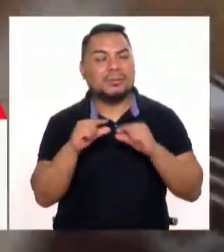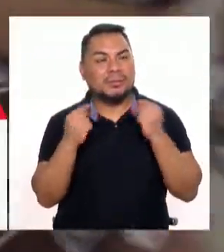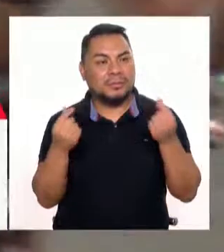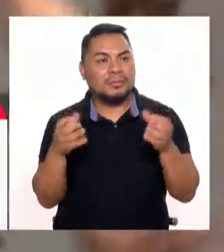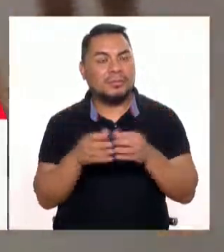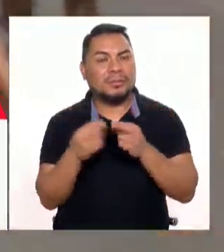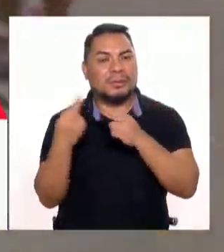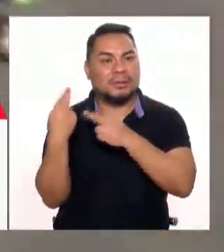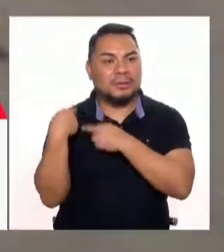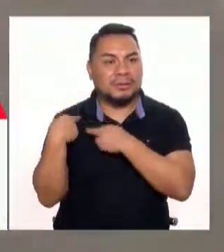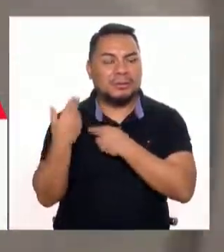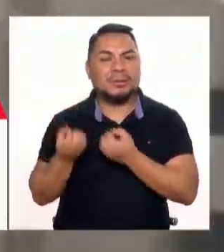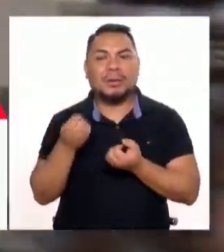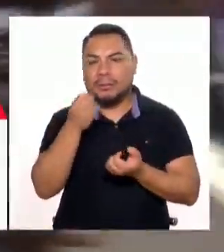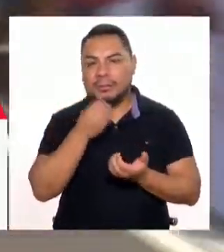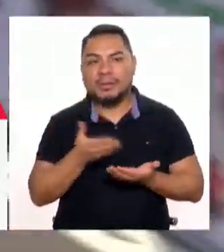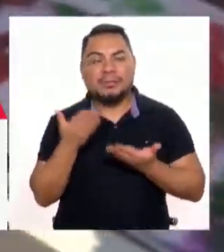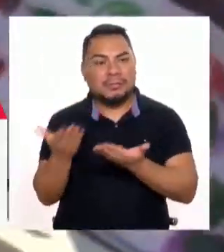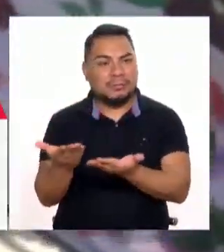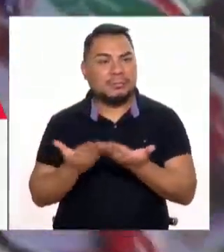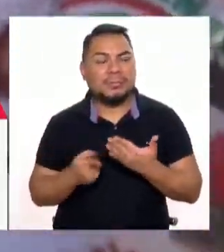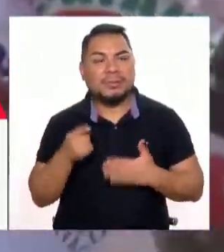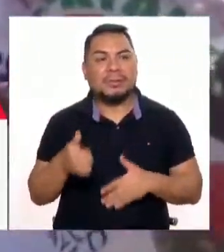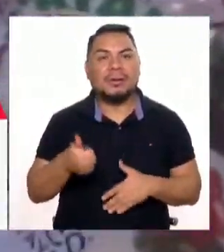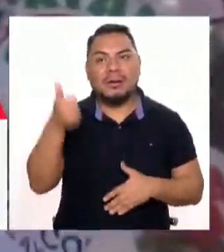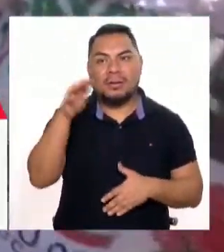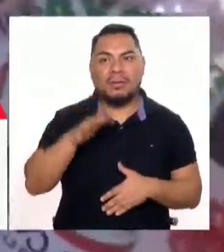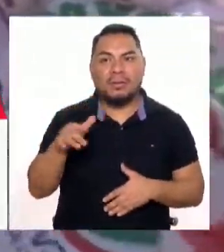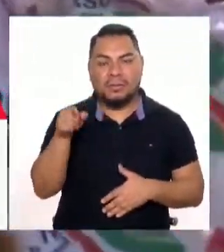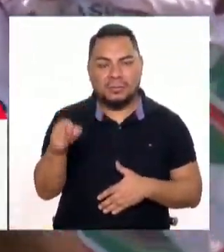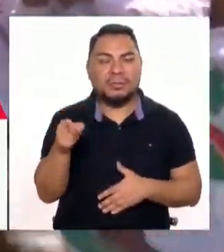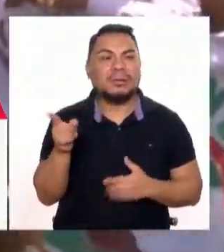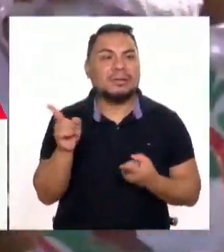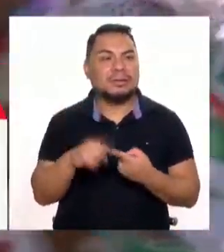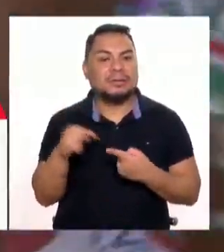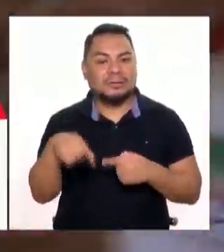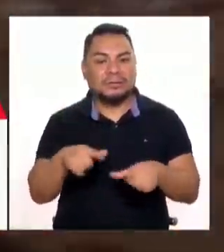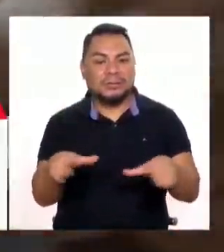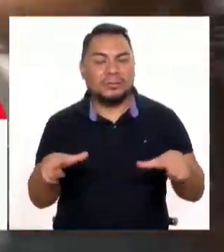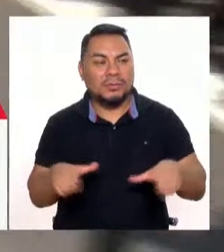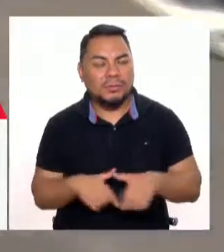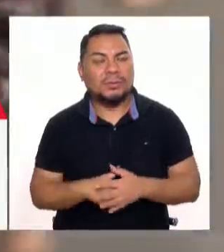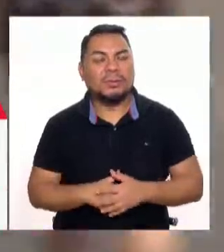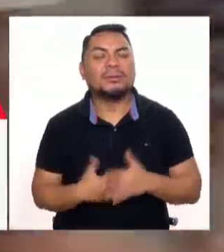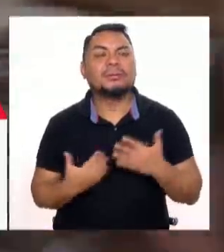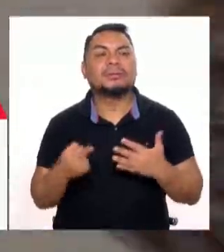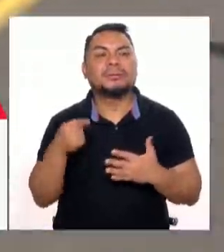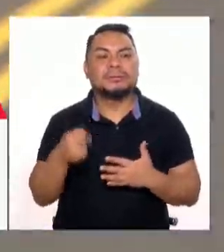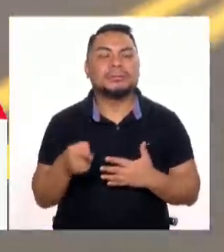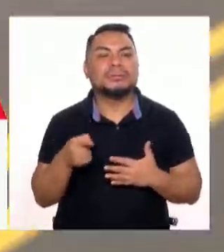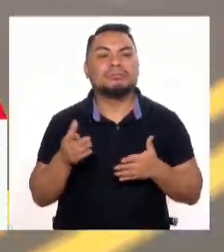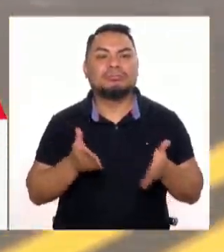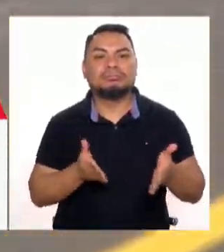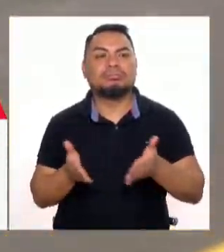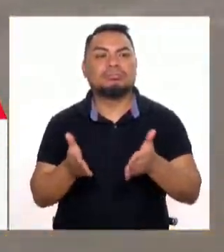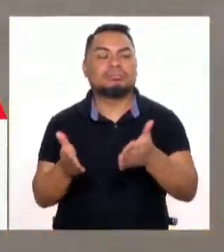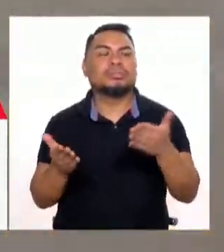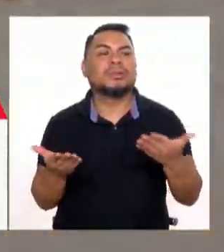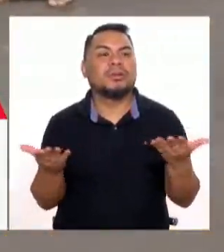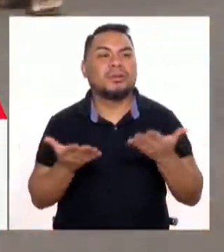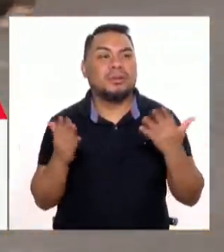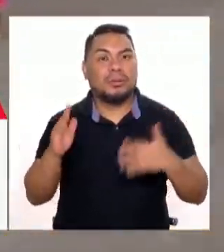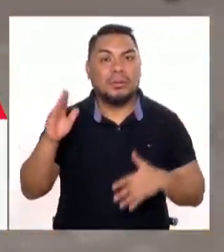los encargados de dar la bienvenida a las autoridades hasta este punto de la carretera donde